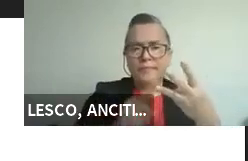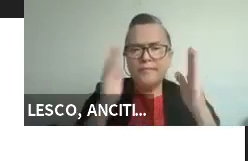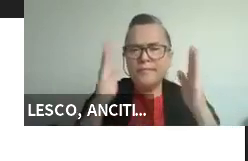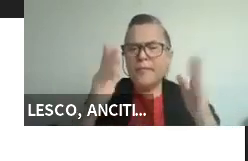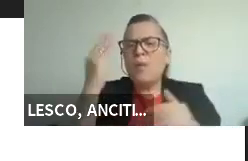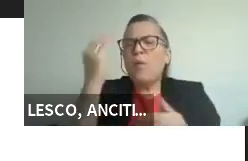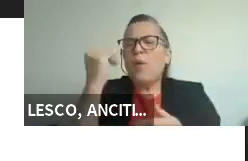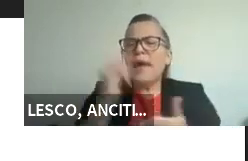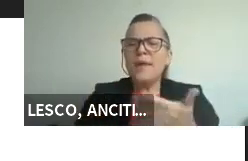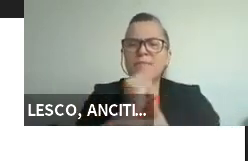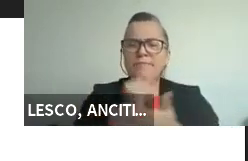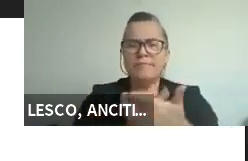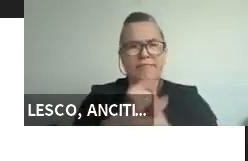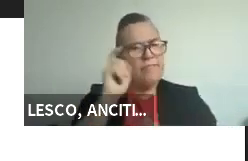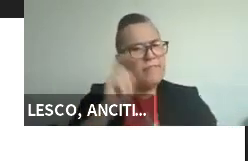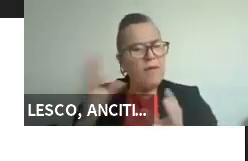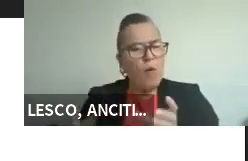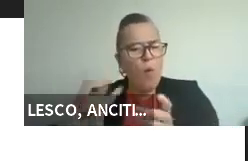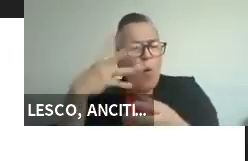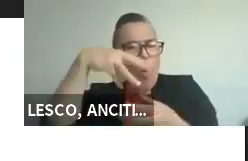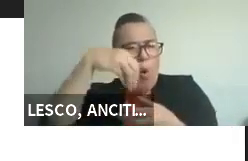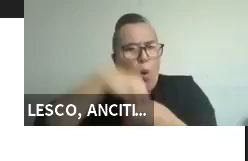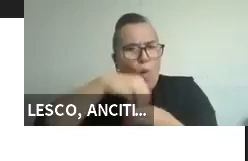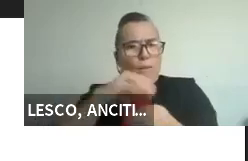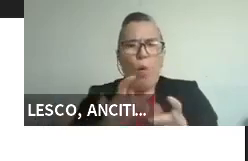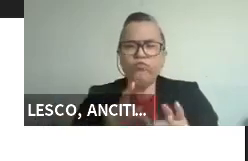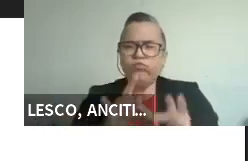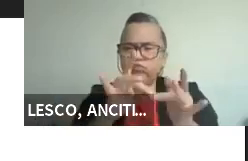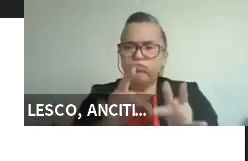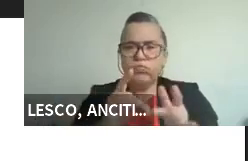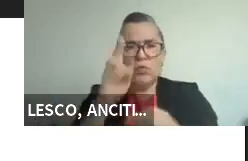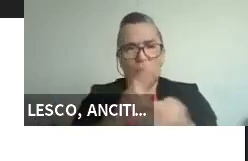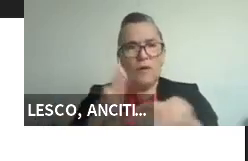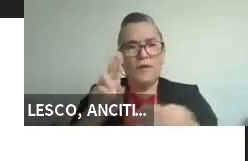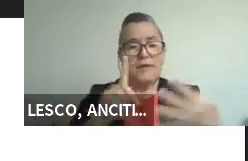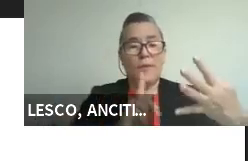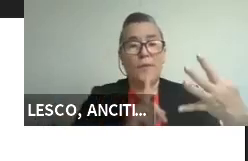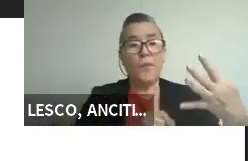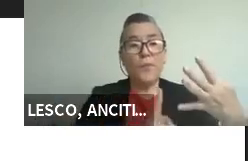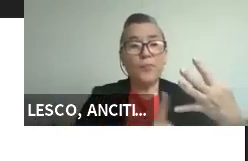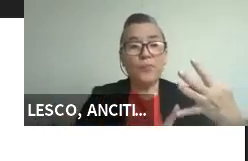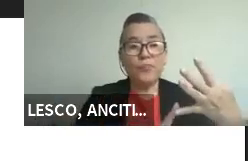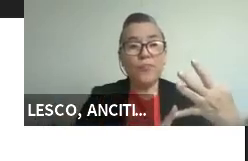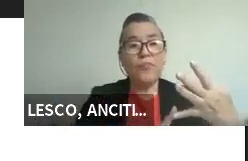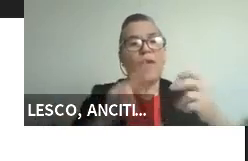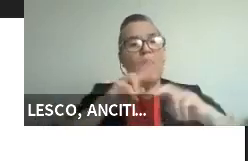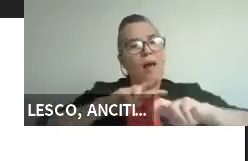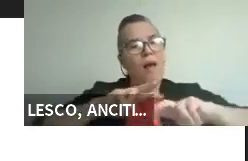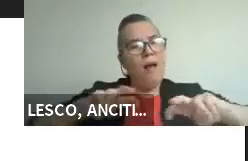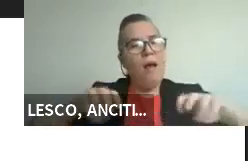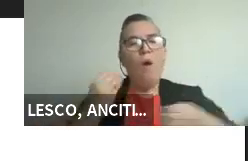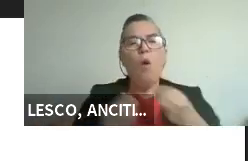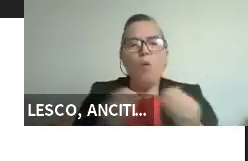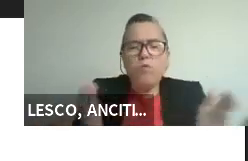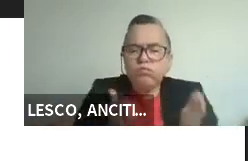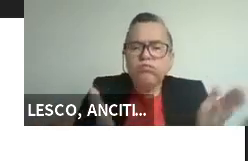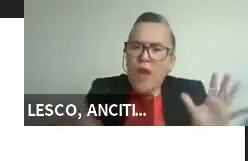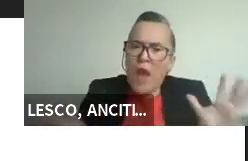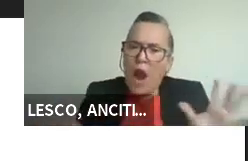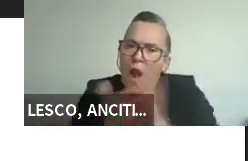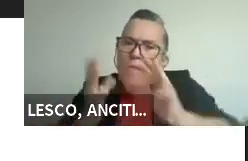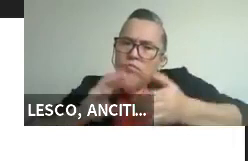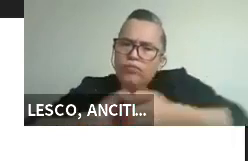por qué la investigación debe ser un componente esencial de una universidad seguidamente analizaremos cómo fomentar y consolidar la